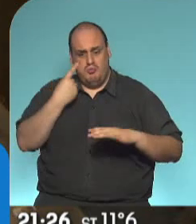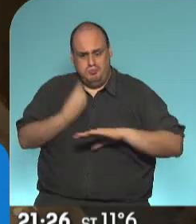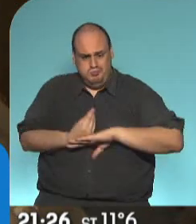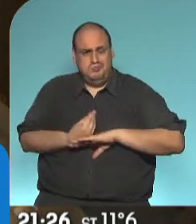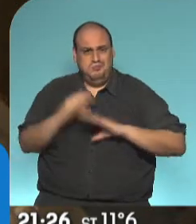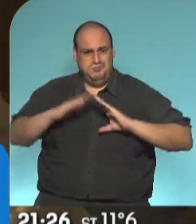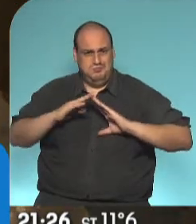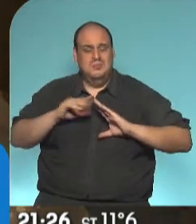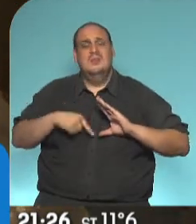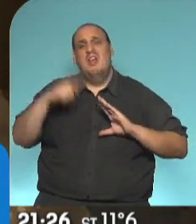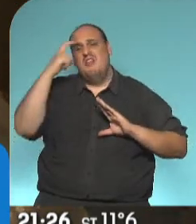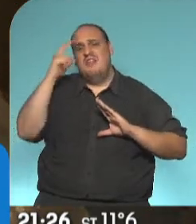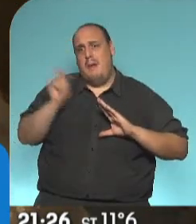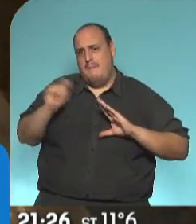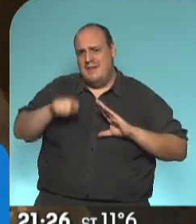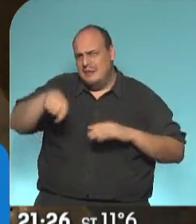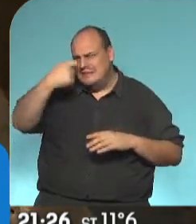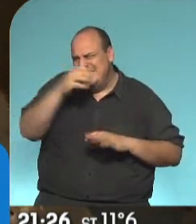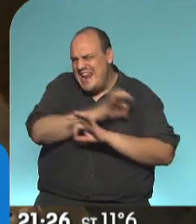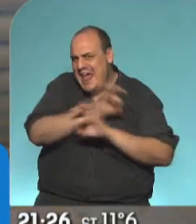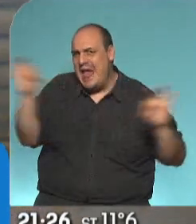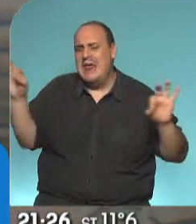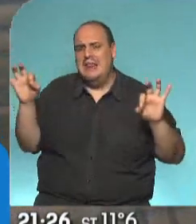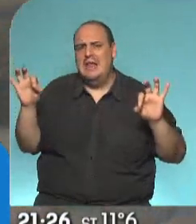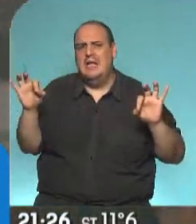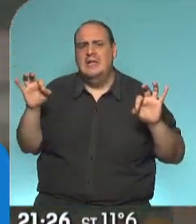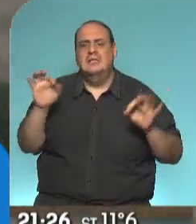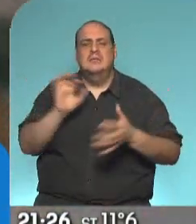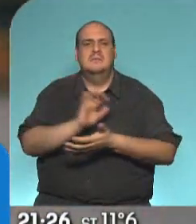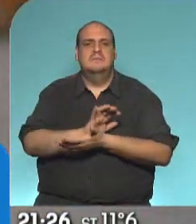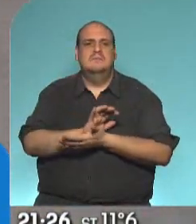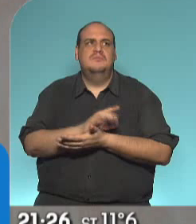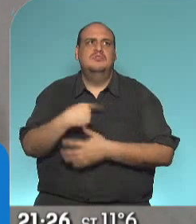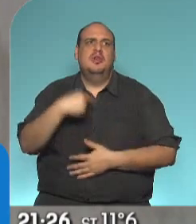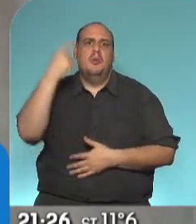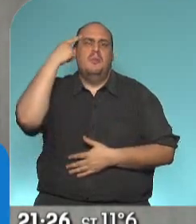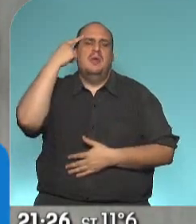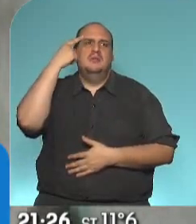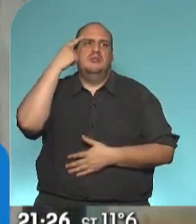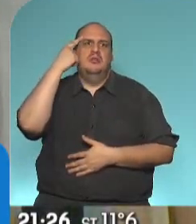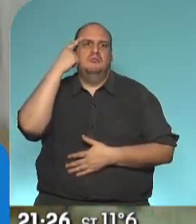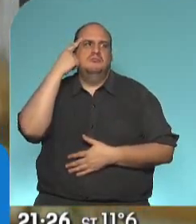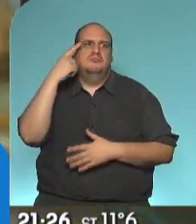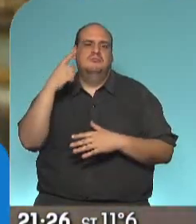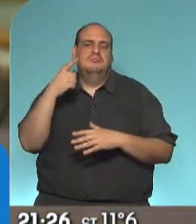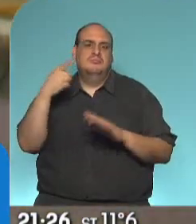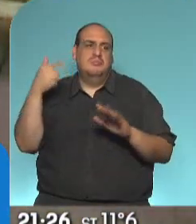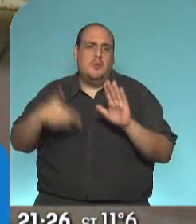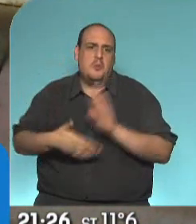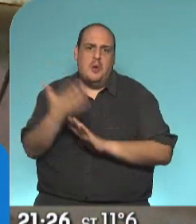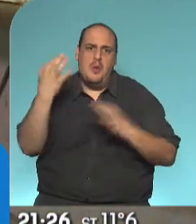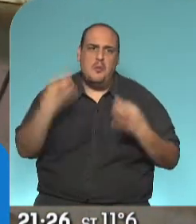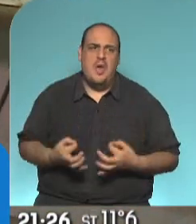sin consumo, sin nada. Pero nada, yo trato de, tengo pensado salir bien, salir con otro,